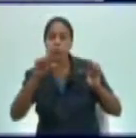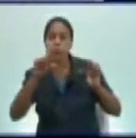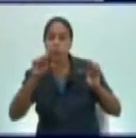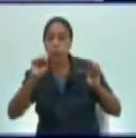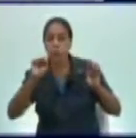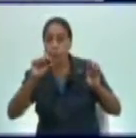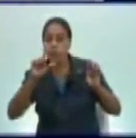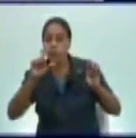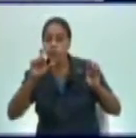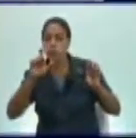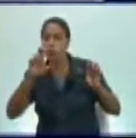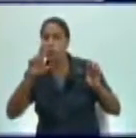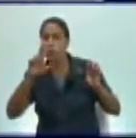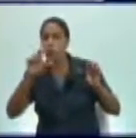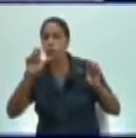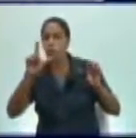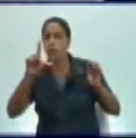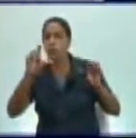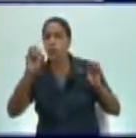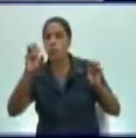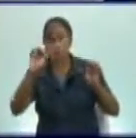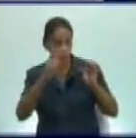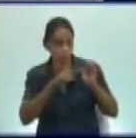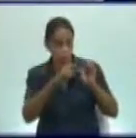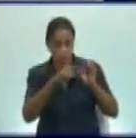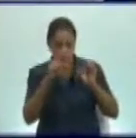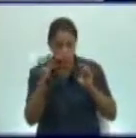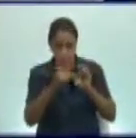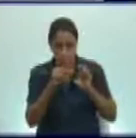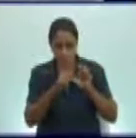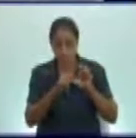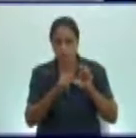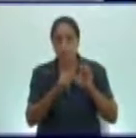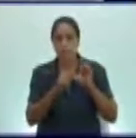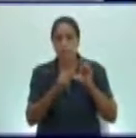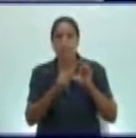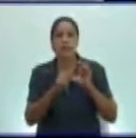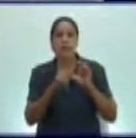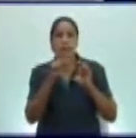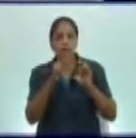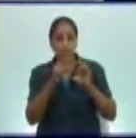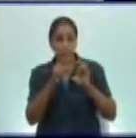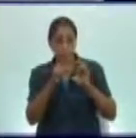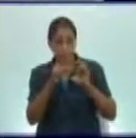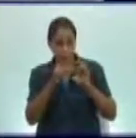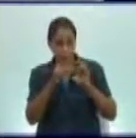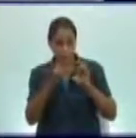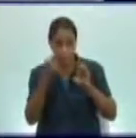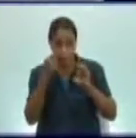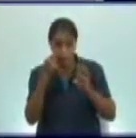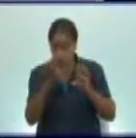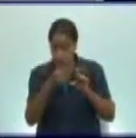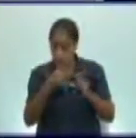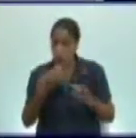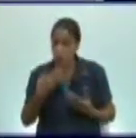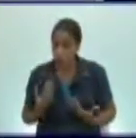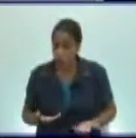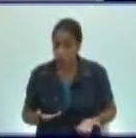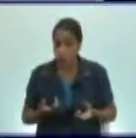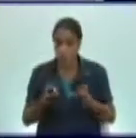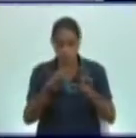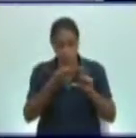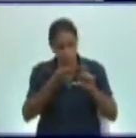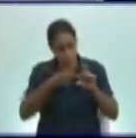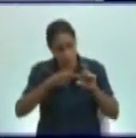los músculos que se presentan de forma longitudinal. Aquí hay un corte transversal que les permite ver cómo estos